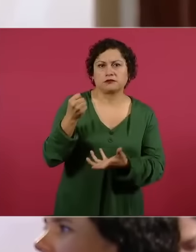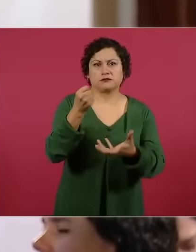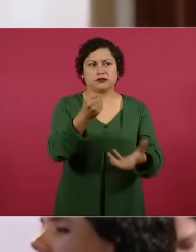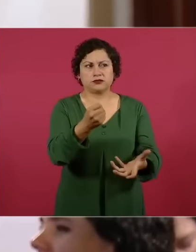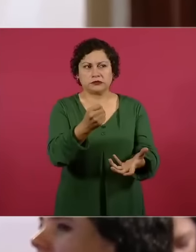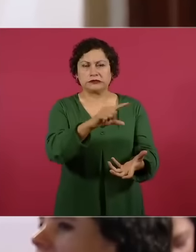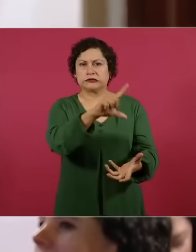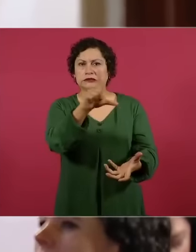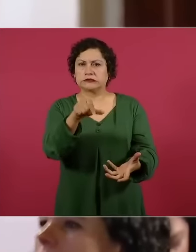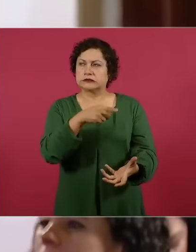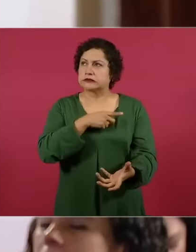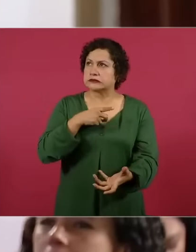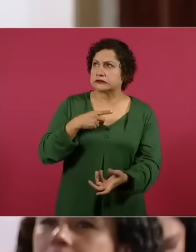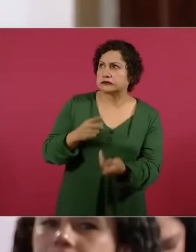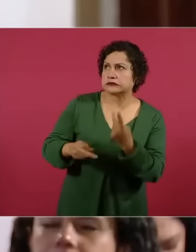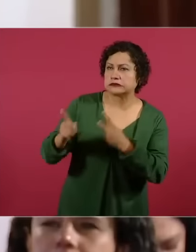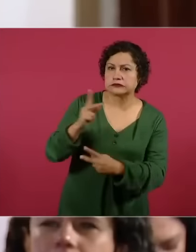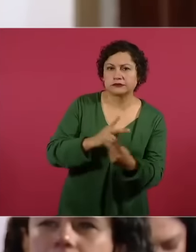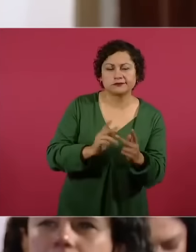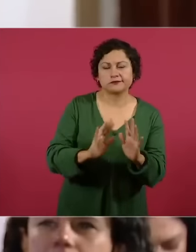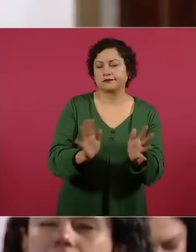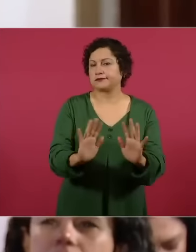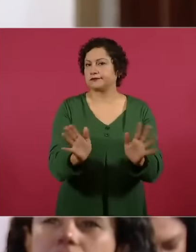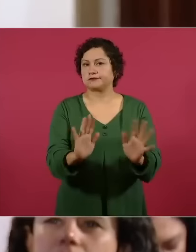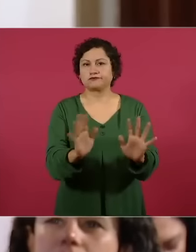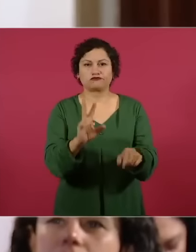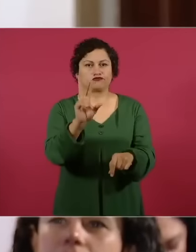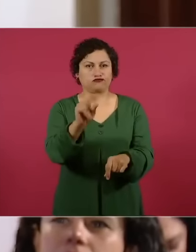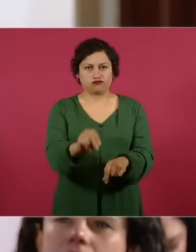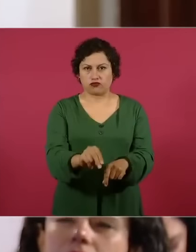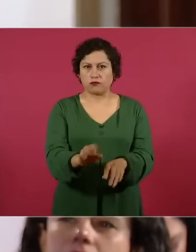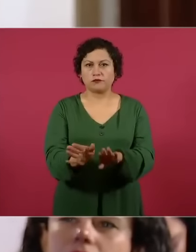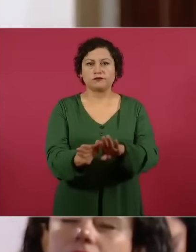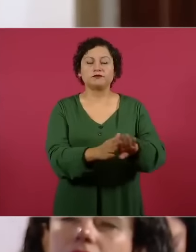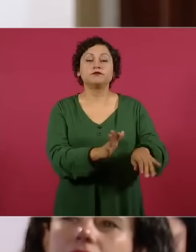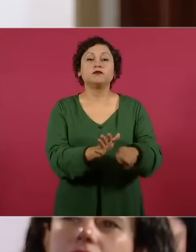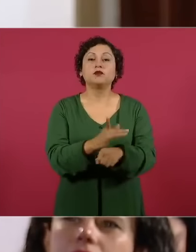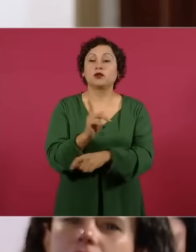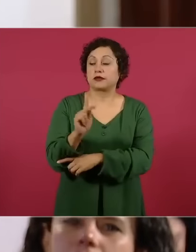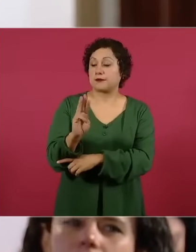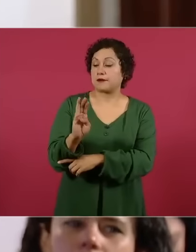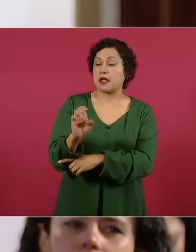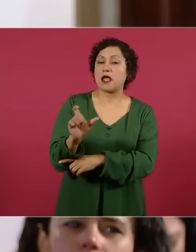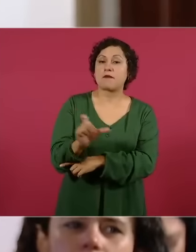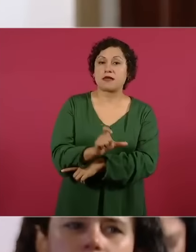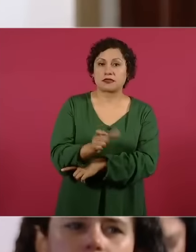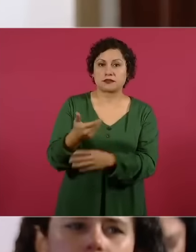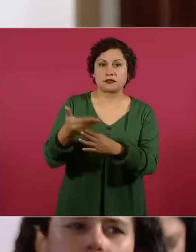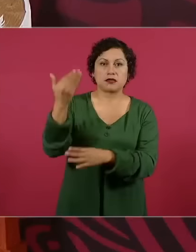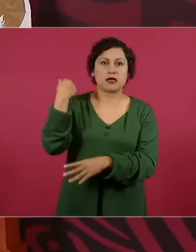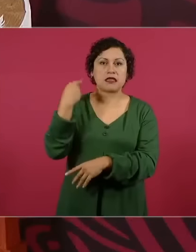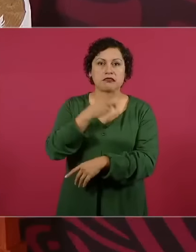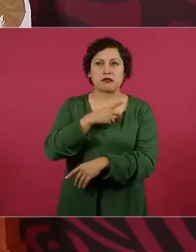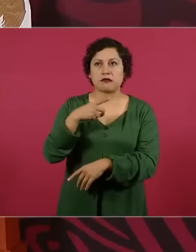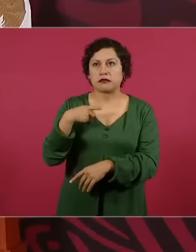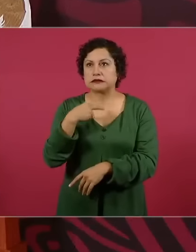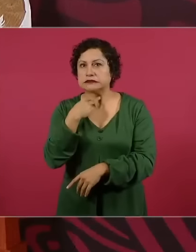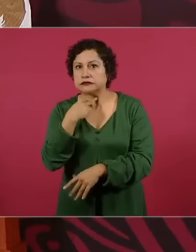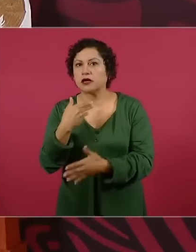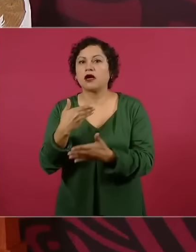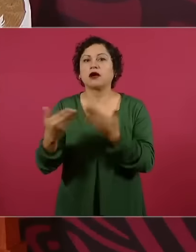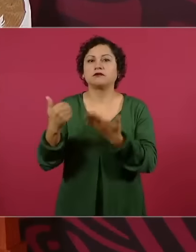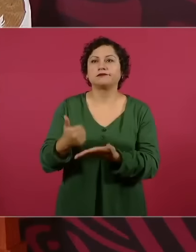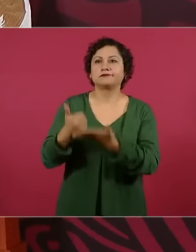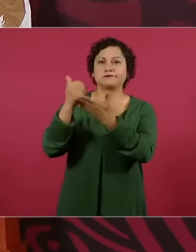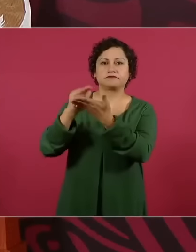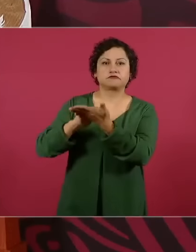porque se redujo la deuda de Pemex. No está aquí pero